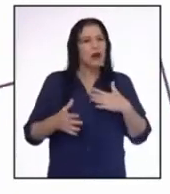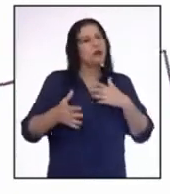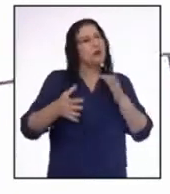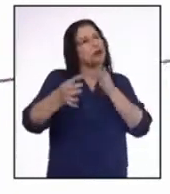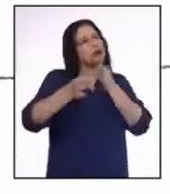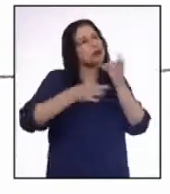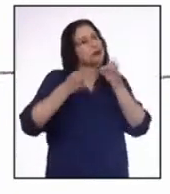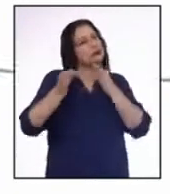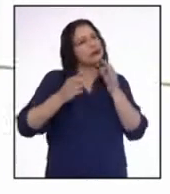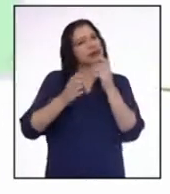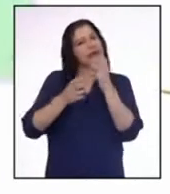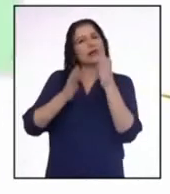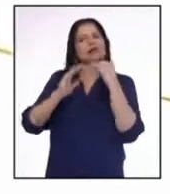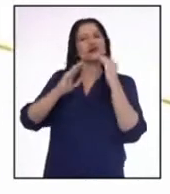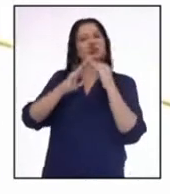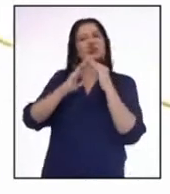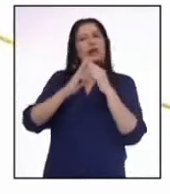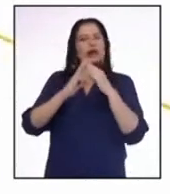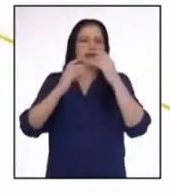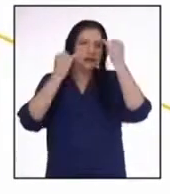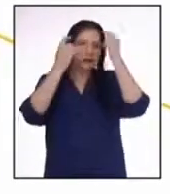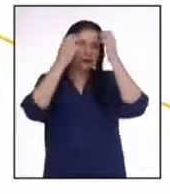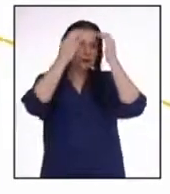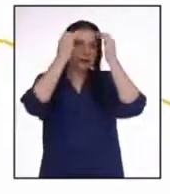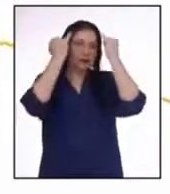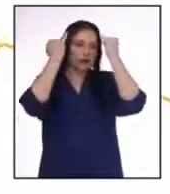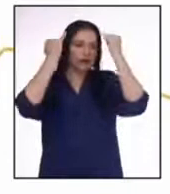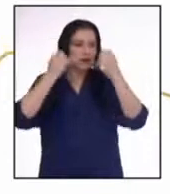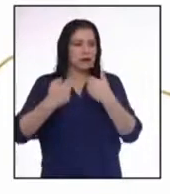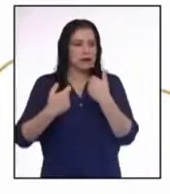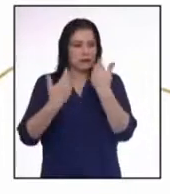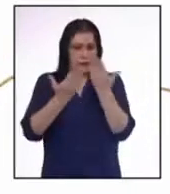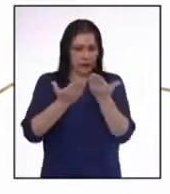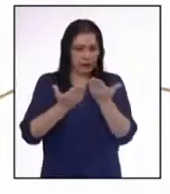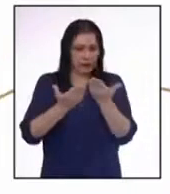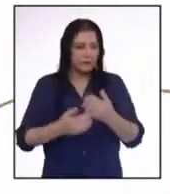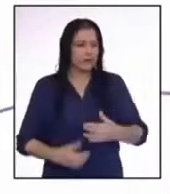descripción me imagino la casa de José Luis así.